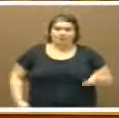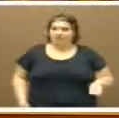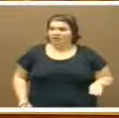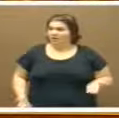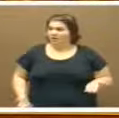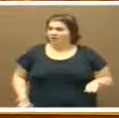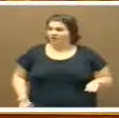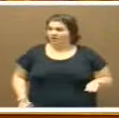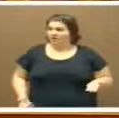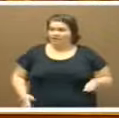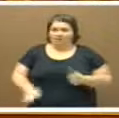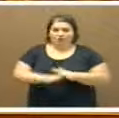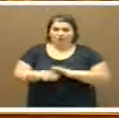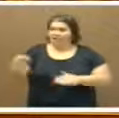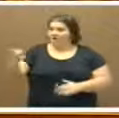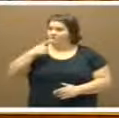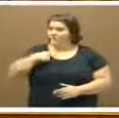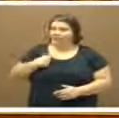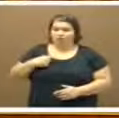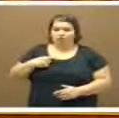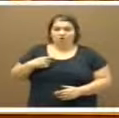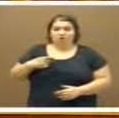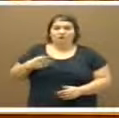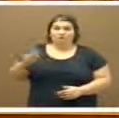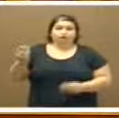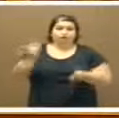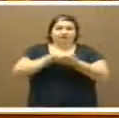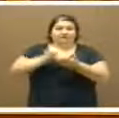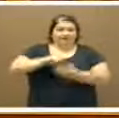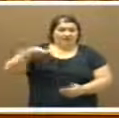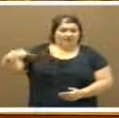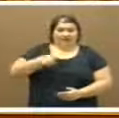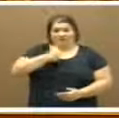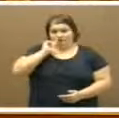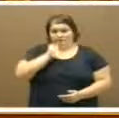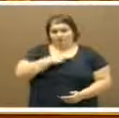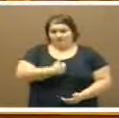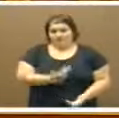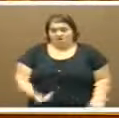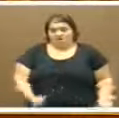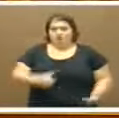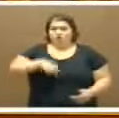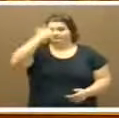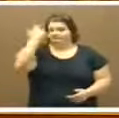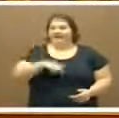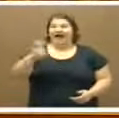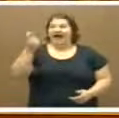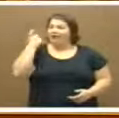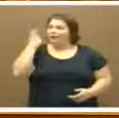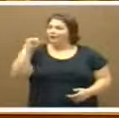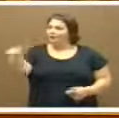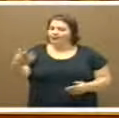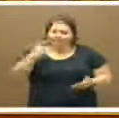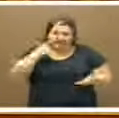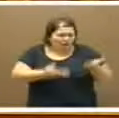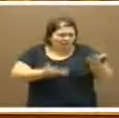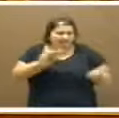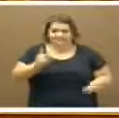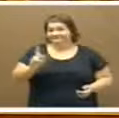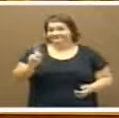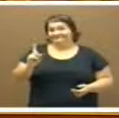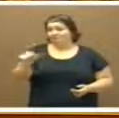Continúe. Él me ha dicho perro ladrador muchas veces. Señor consejero, yo no soy aquí ningún alumno para que usted me evalúe. Usted está aquí para